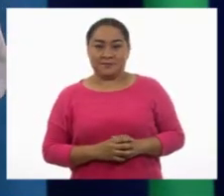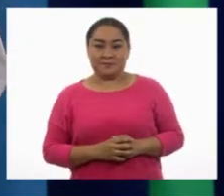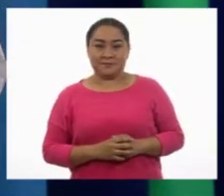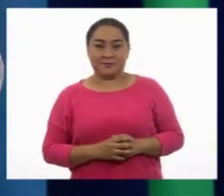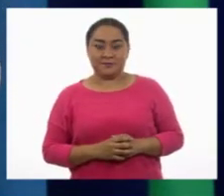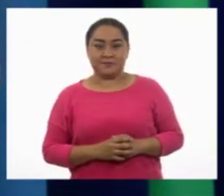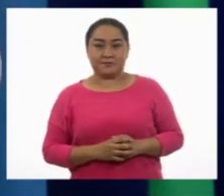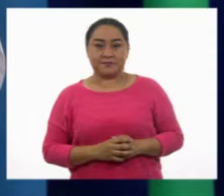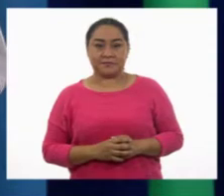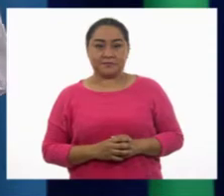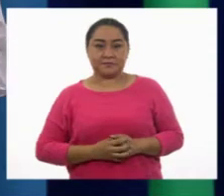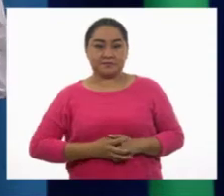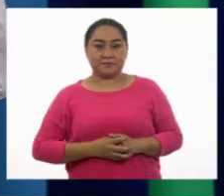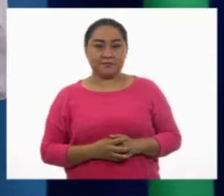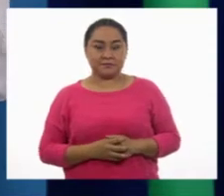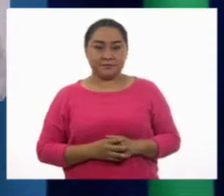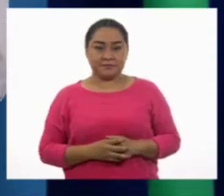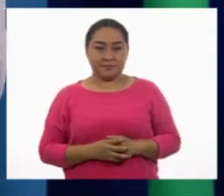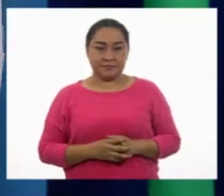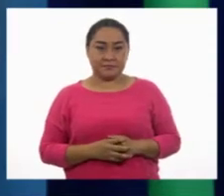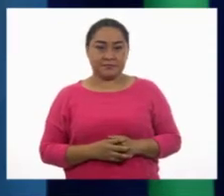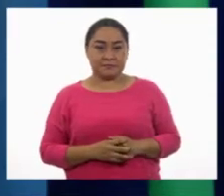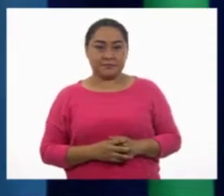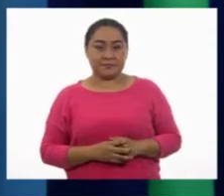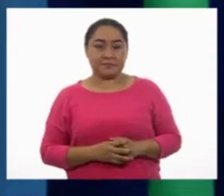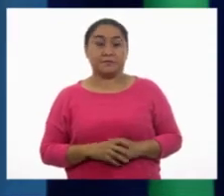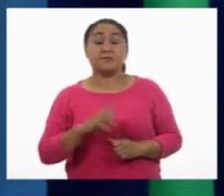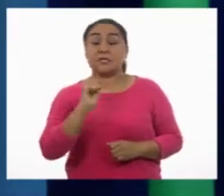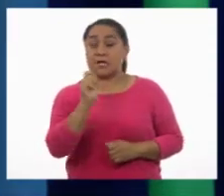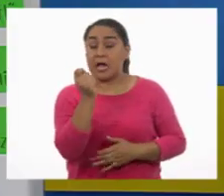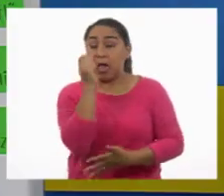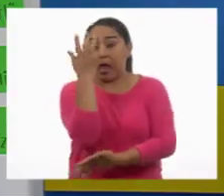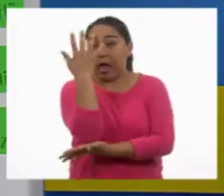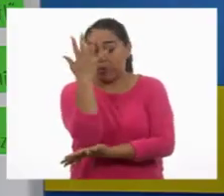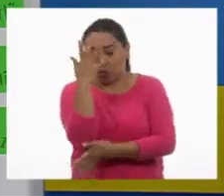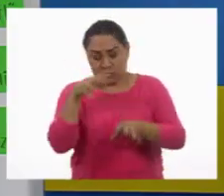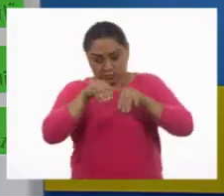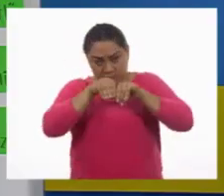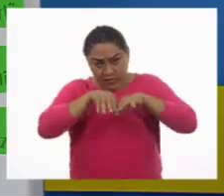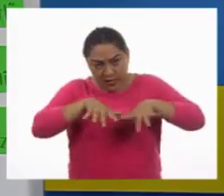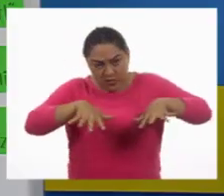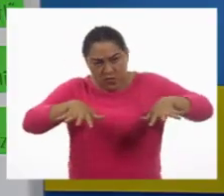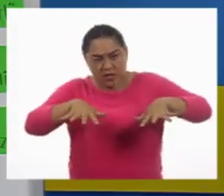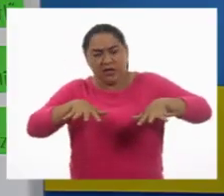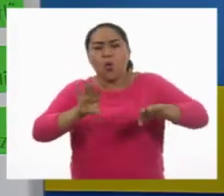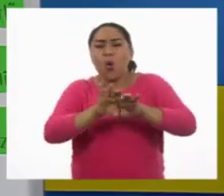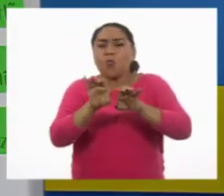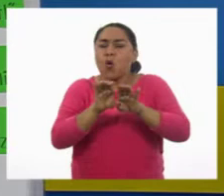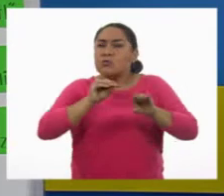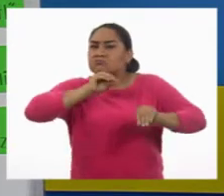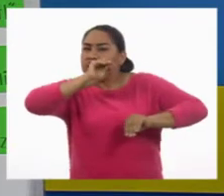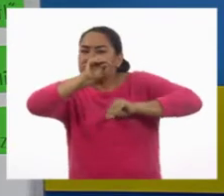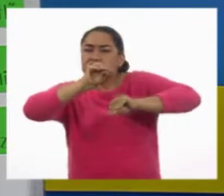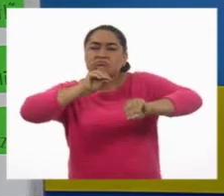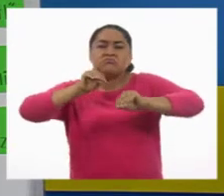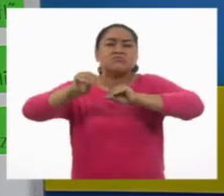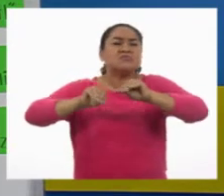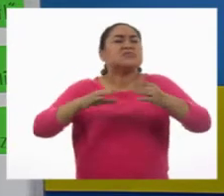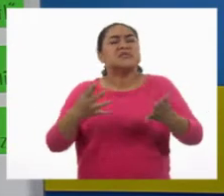Inigul Kwawil. Un árbol genealógico es una representación gráfica en la que se muestra